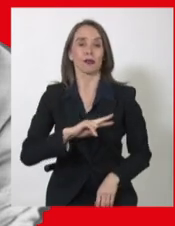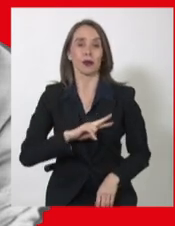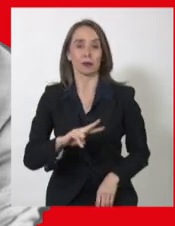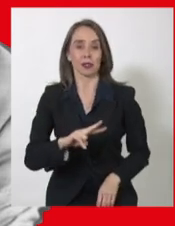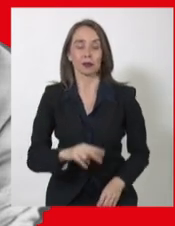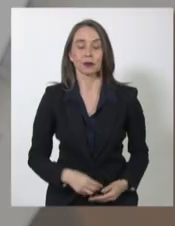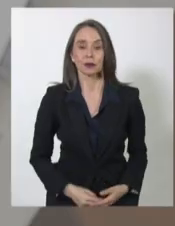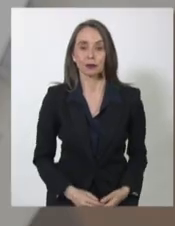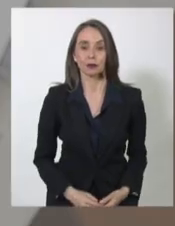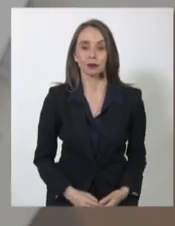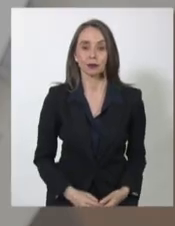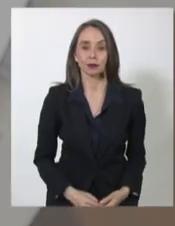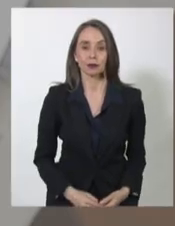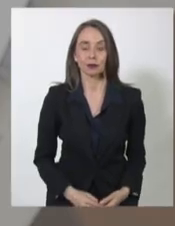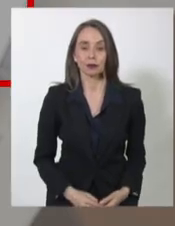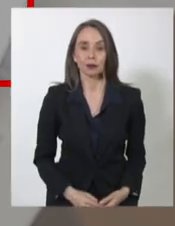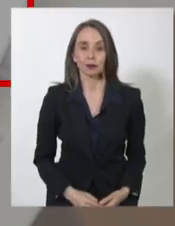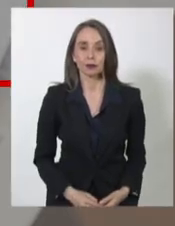Valparaíso.